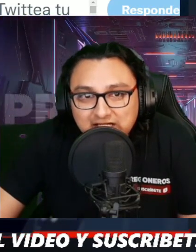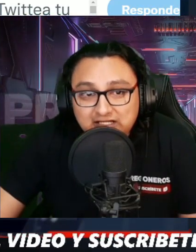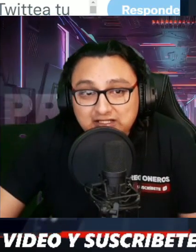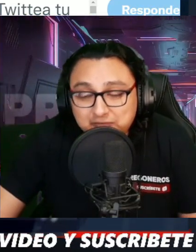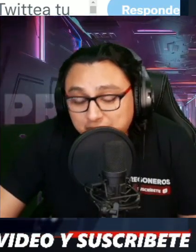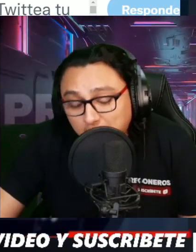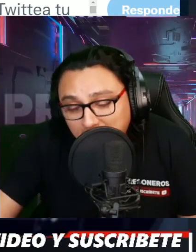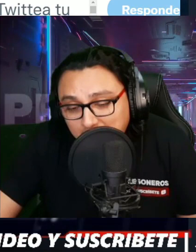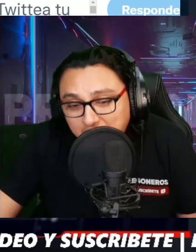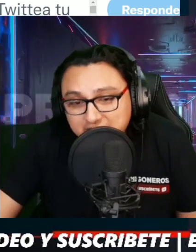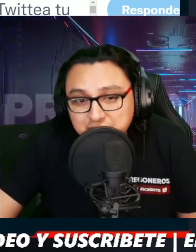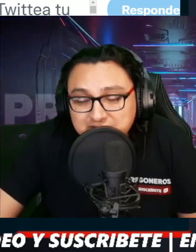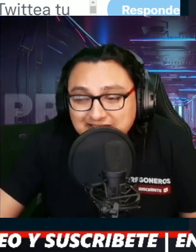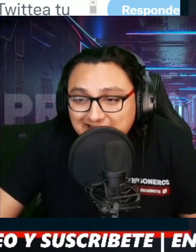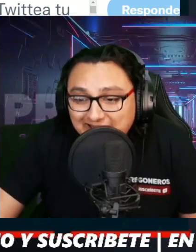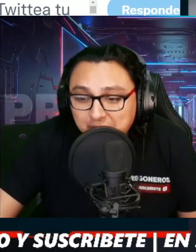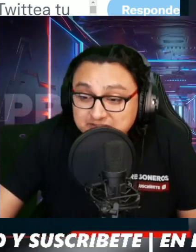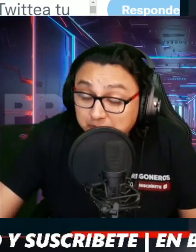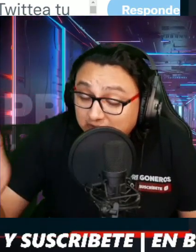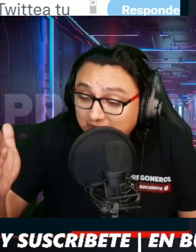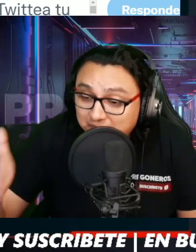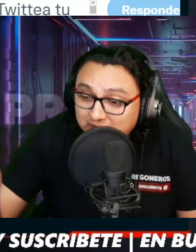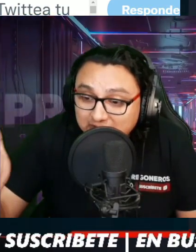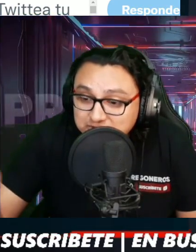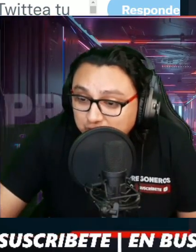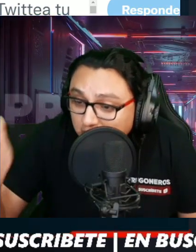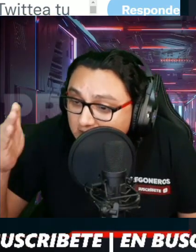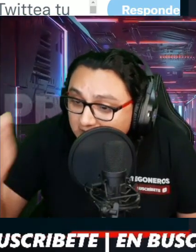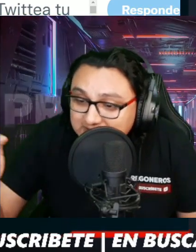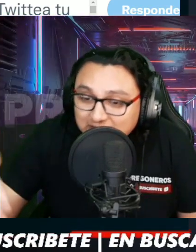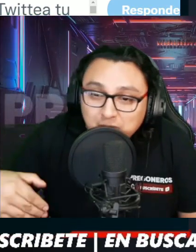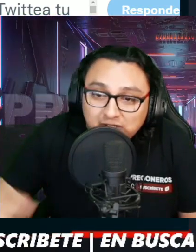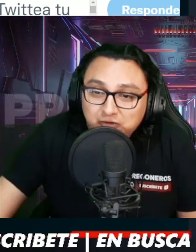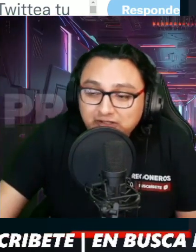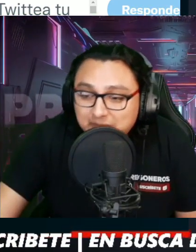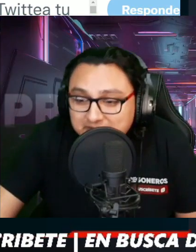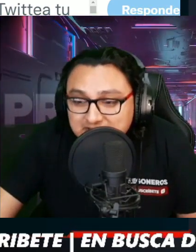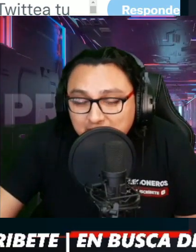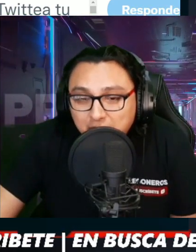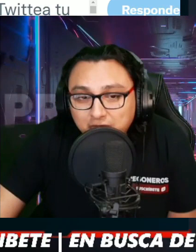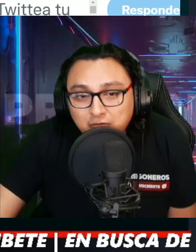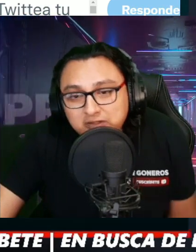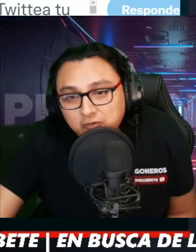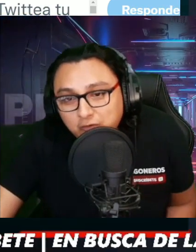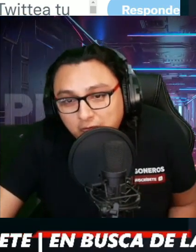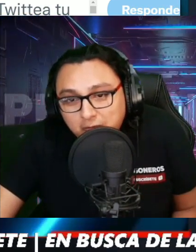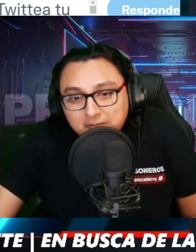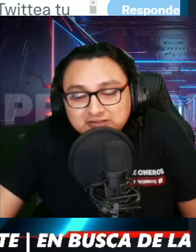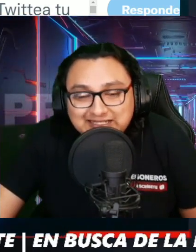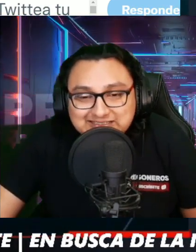que con Claudio X González a la cabeza, porque él fue el que inició esta convocatoria del pasado